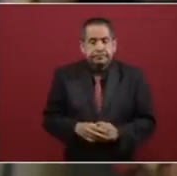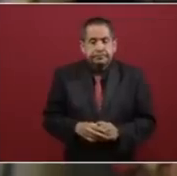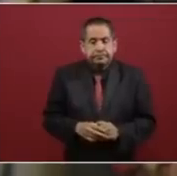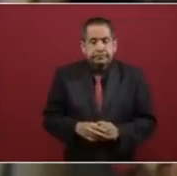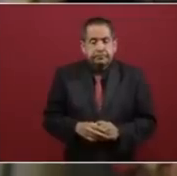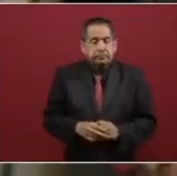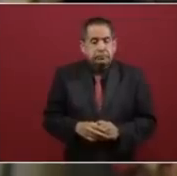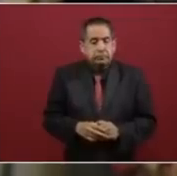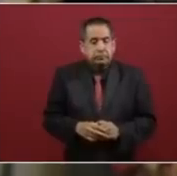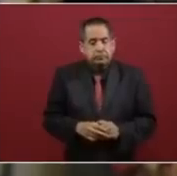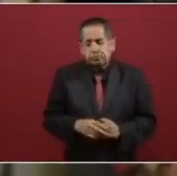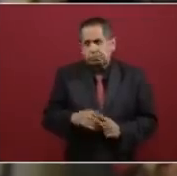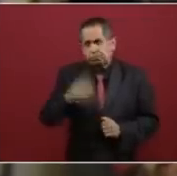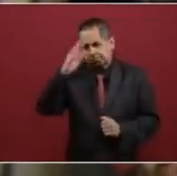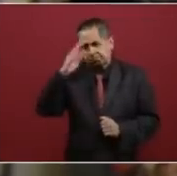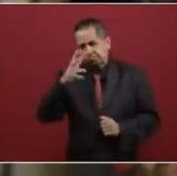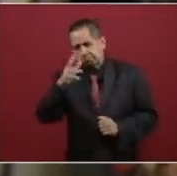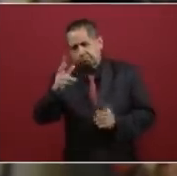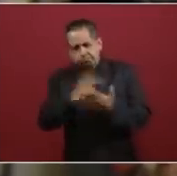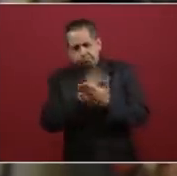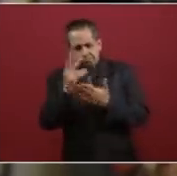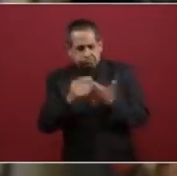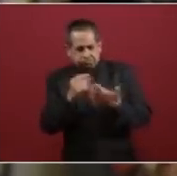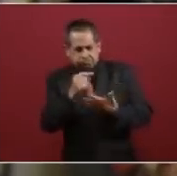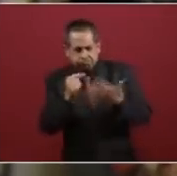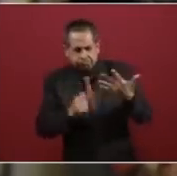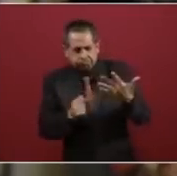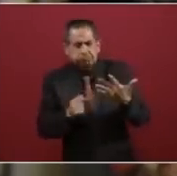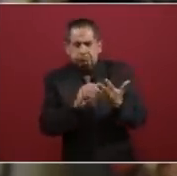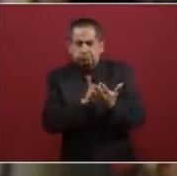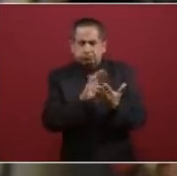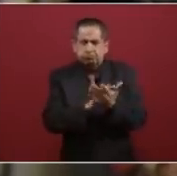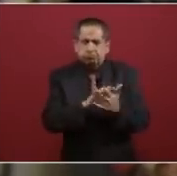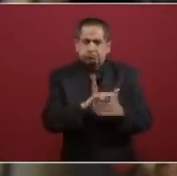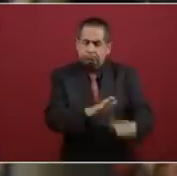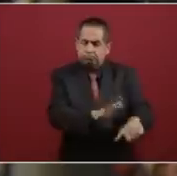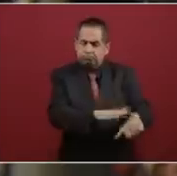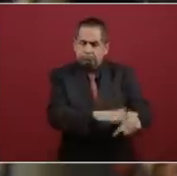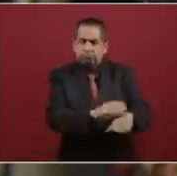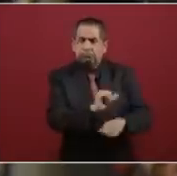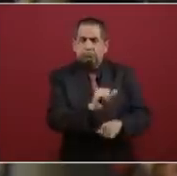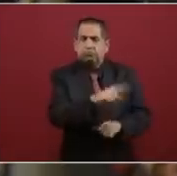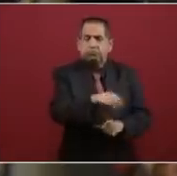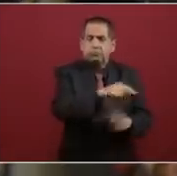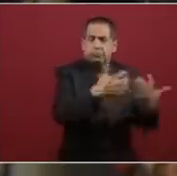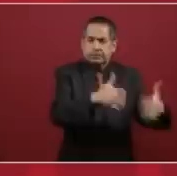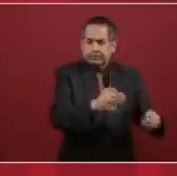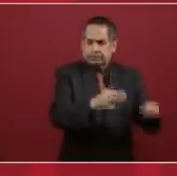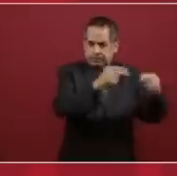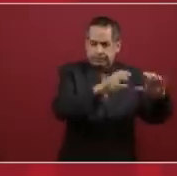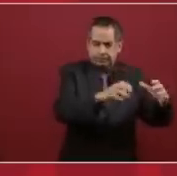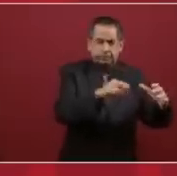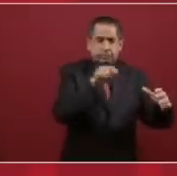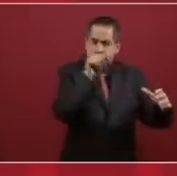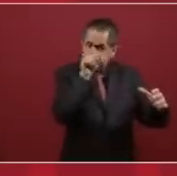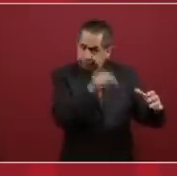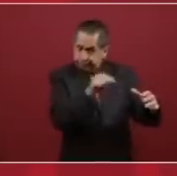dentro de sus programas, a lo mejor el fomentarle a estas empresas o estas concesiones, que ellos sean los